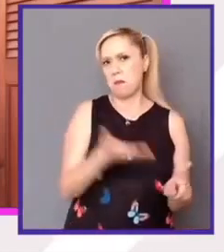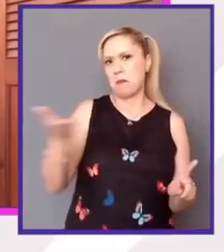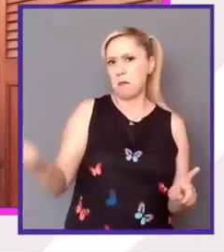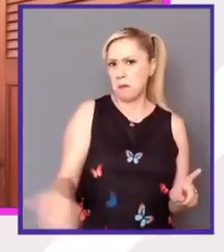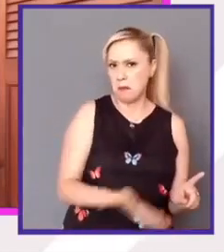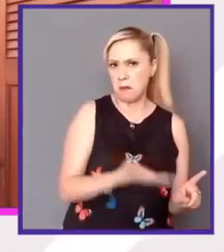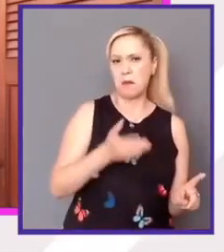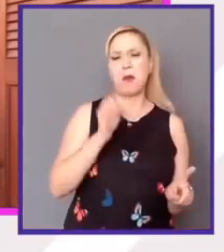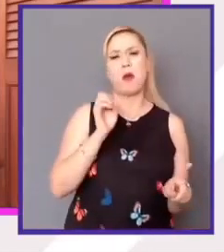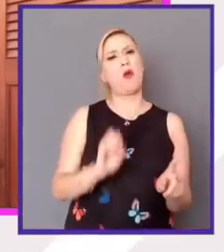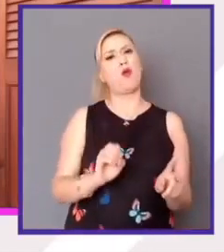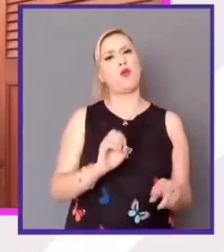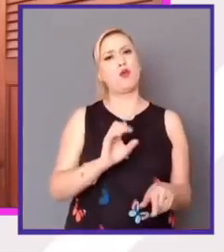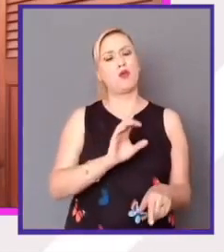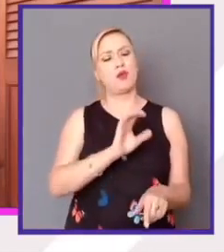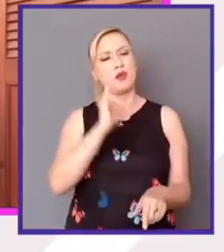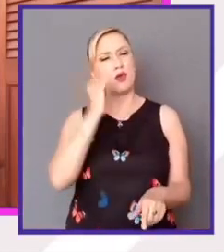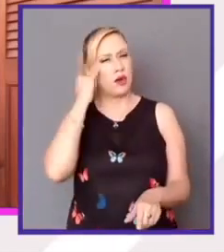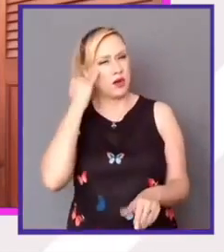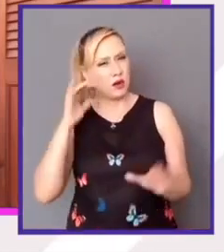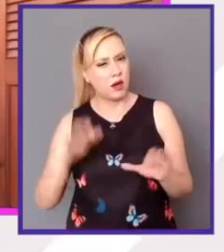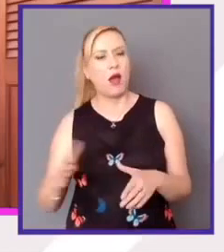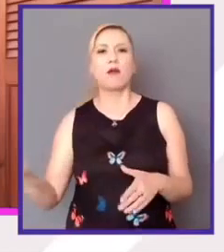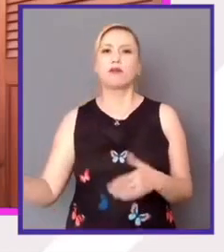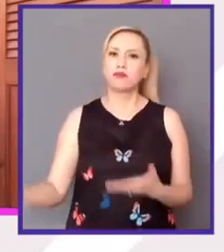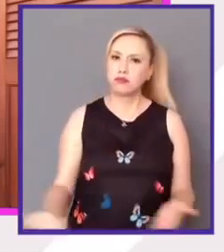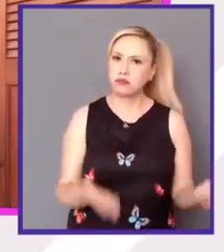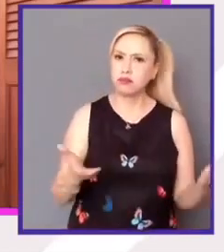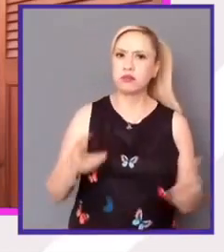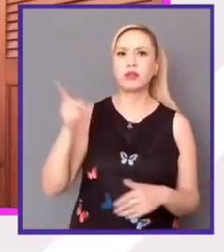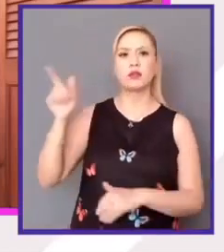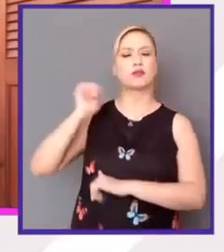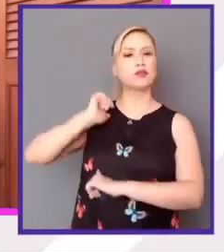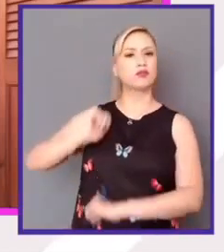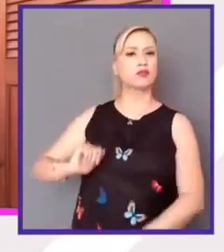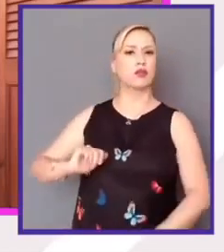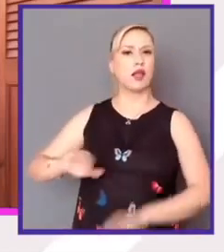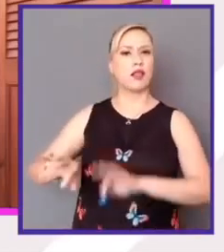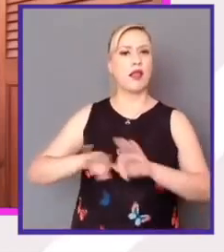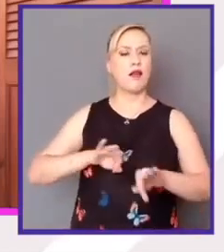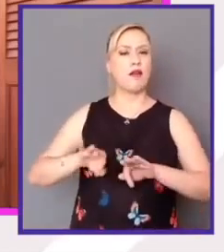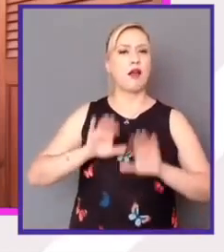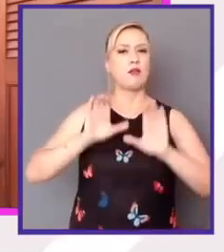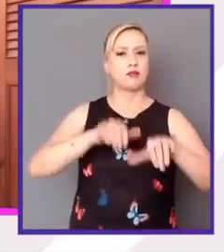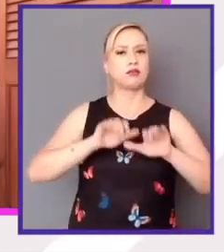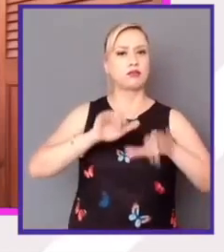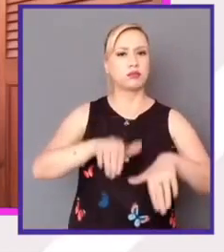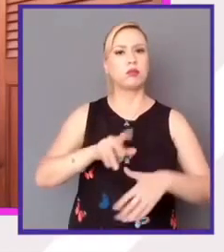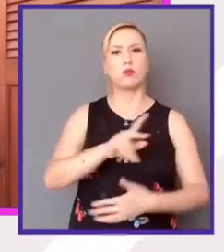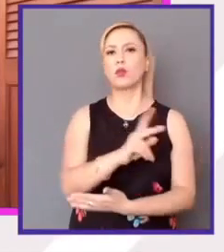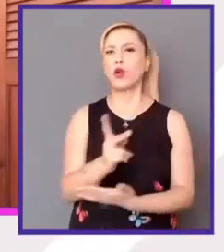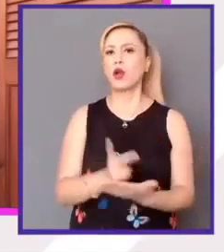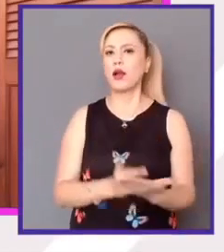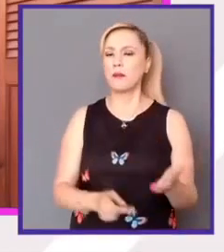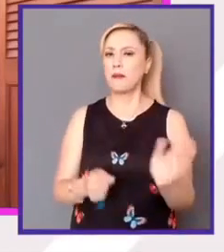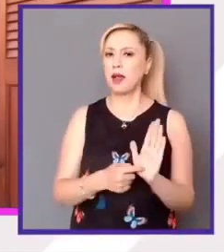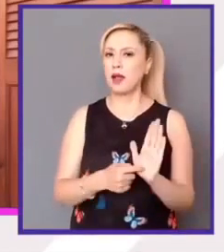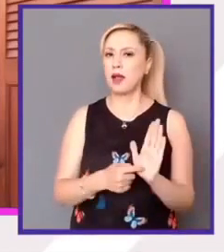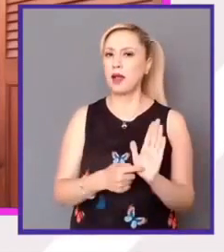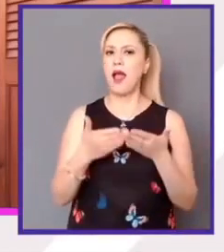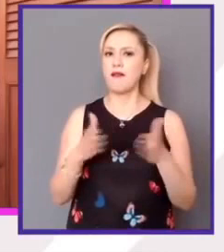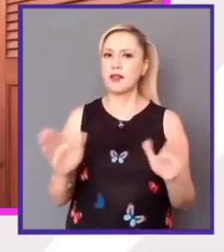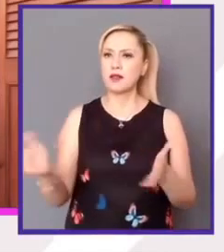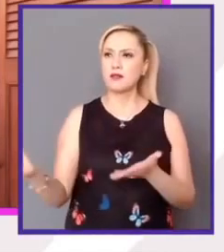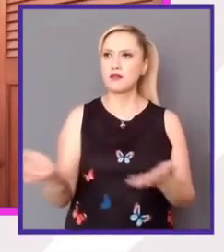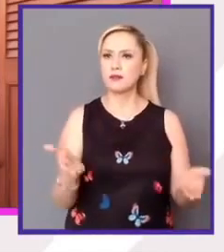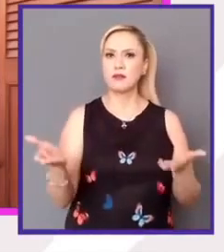o con otras bolsas de trabajo como la que tiene la Secretaría de Trabajo y Fomento al Empleo con su programa de Abriendo Espacios, este tema de ir eliminando